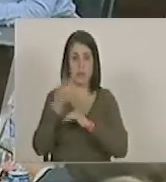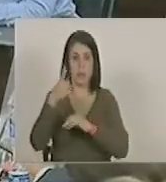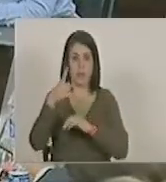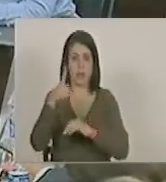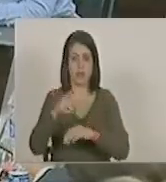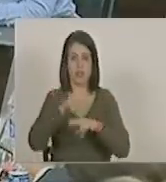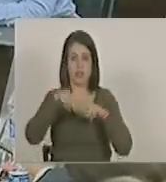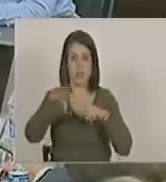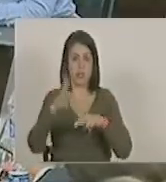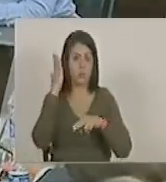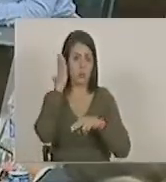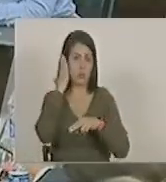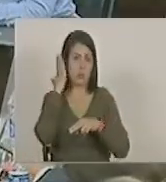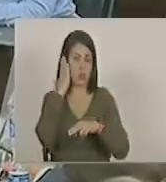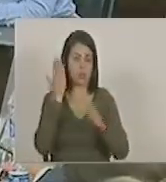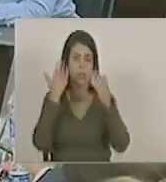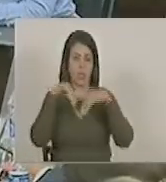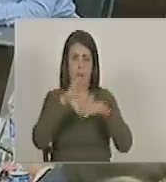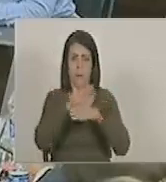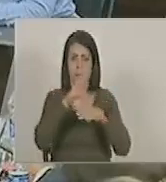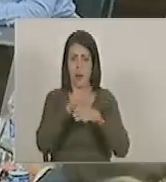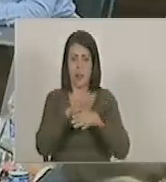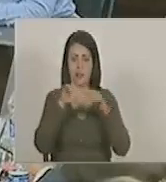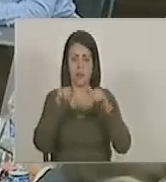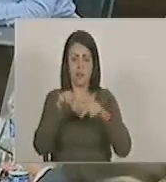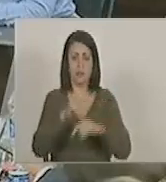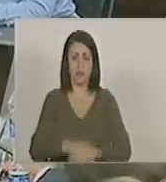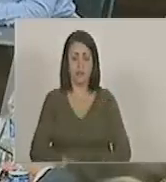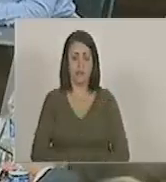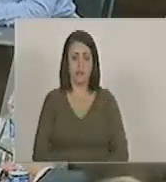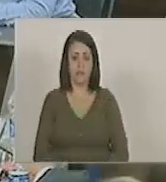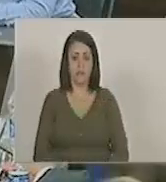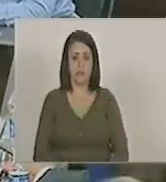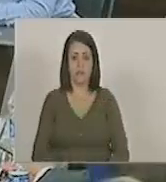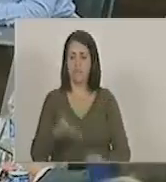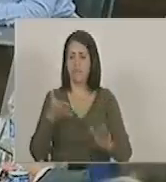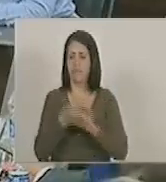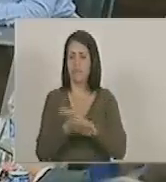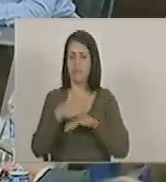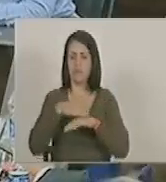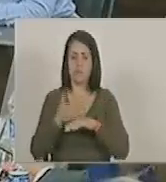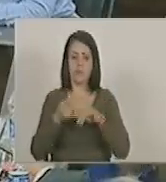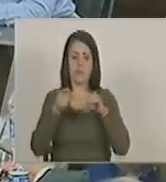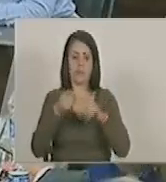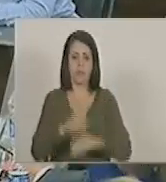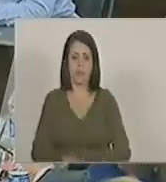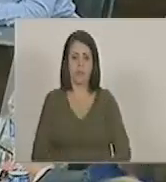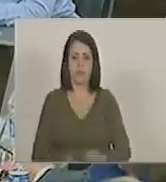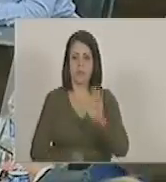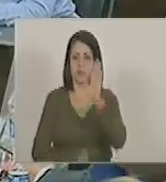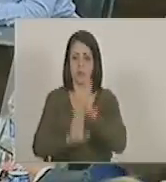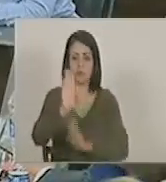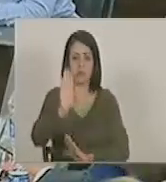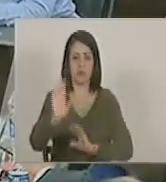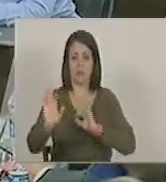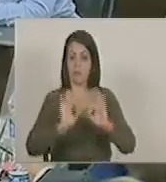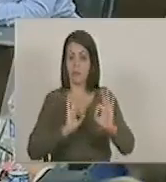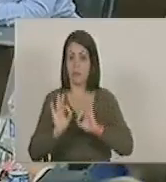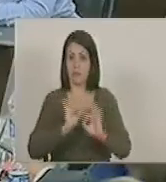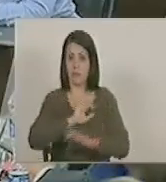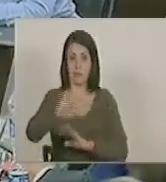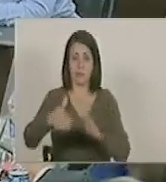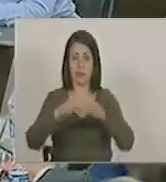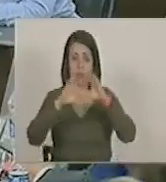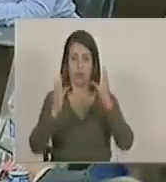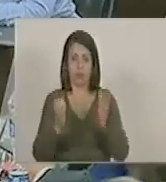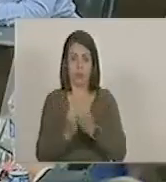de los niños sordos. El martes se trató lo que tiene que ver el desarrollo de las capacidades en todo el